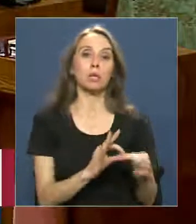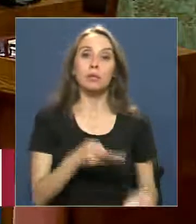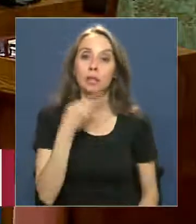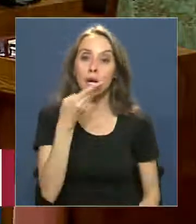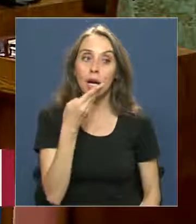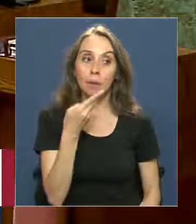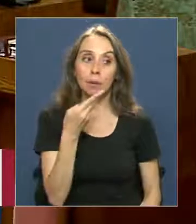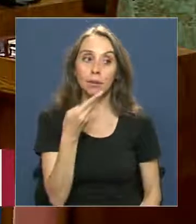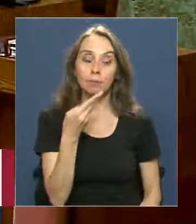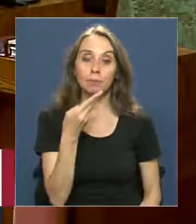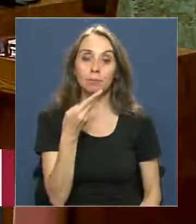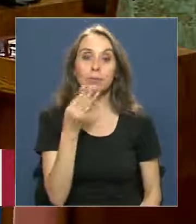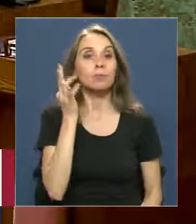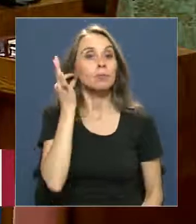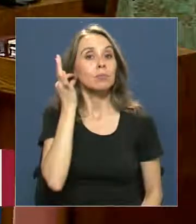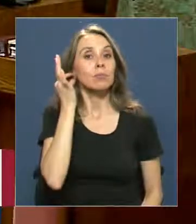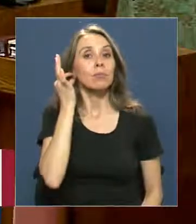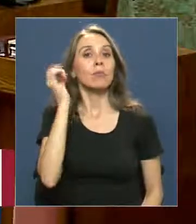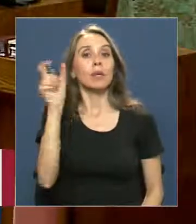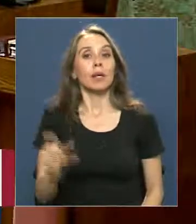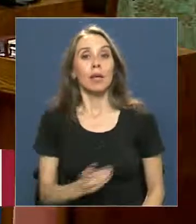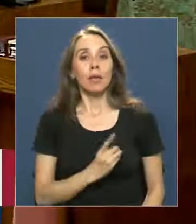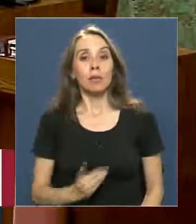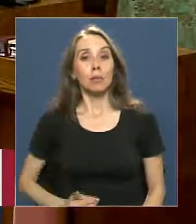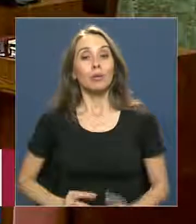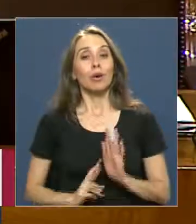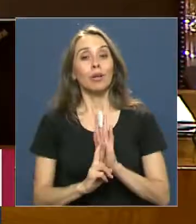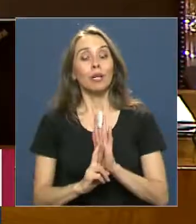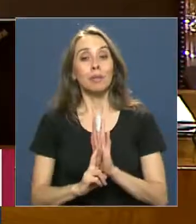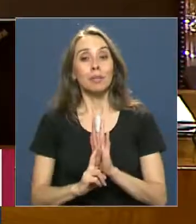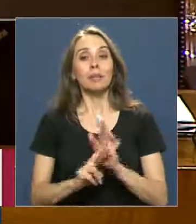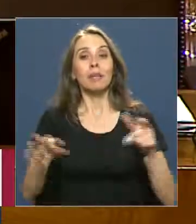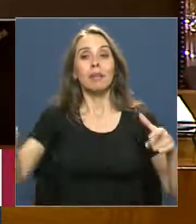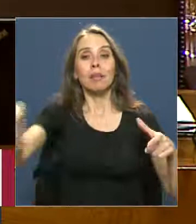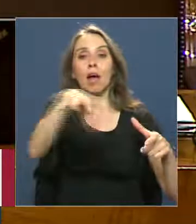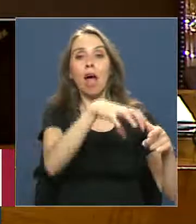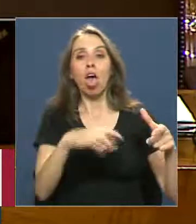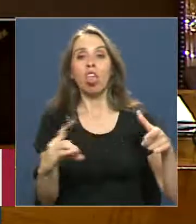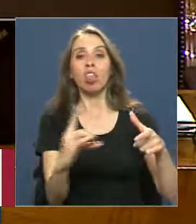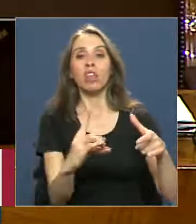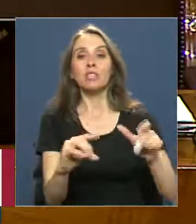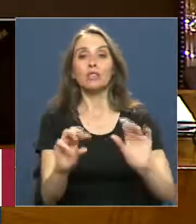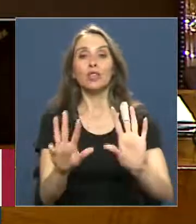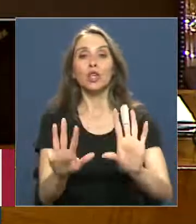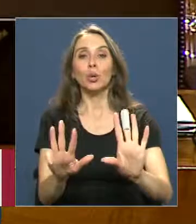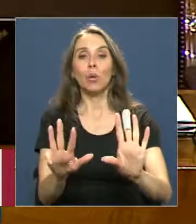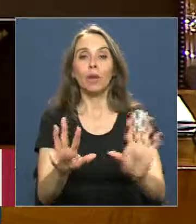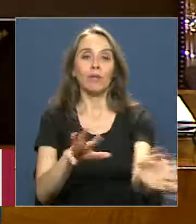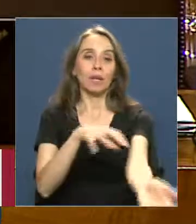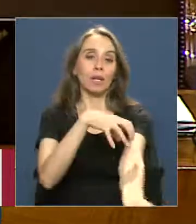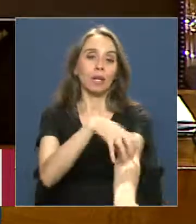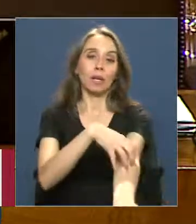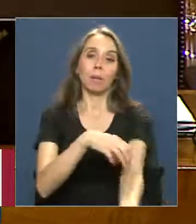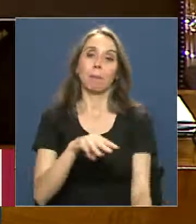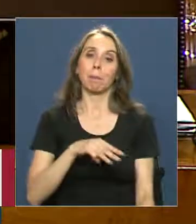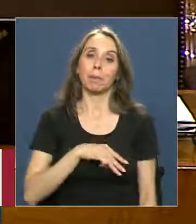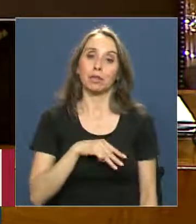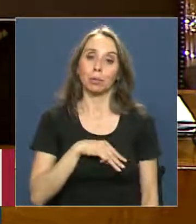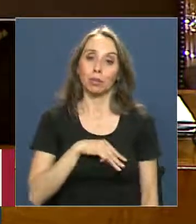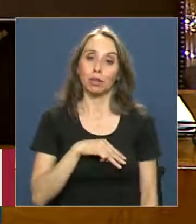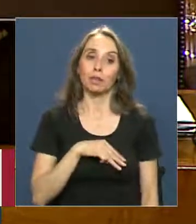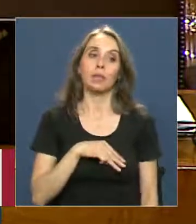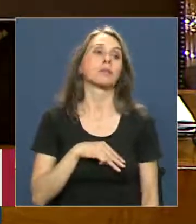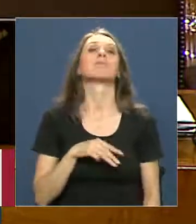continuación la representante del Distrito 9 de la Región Metropolitana, de